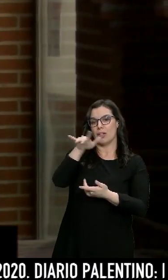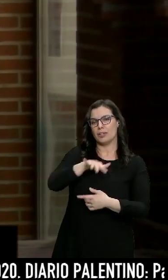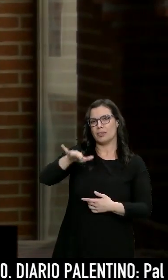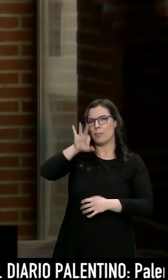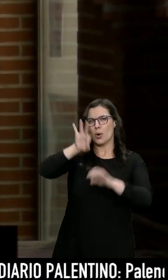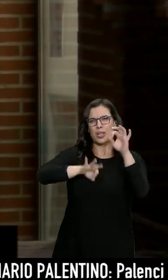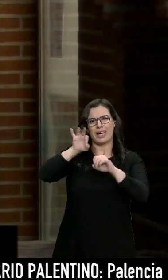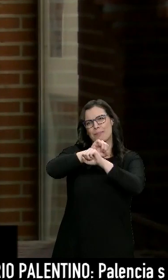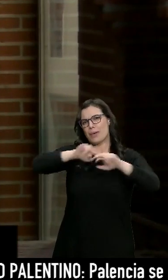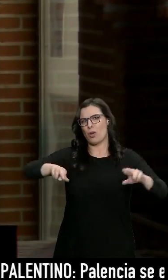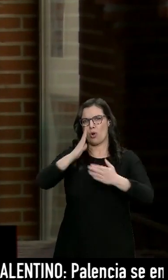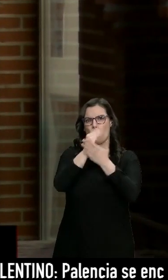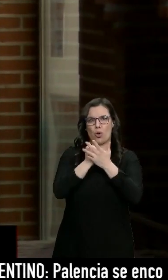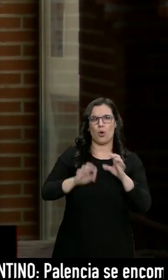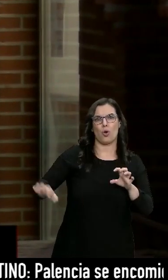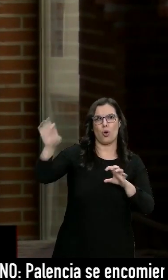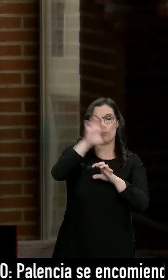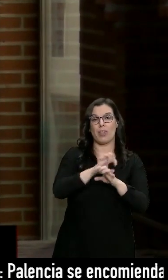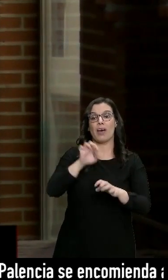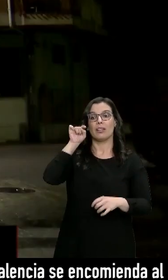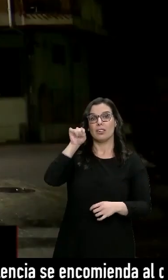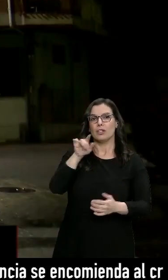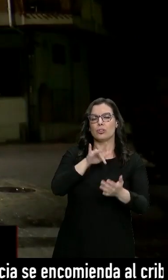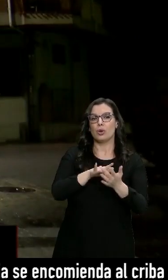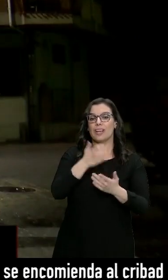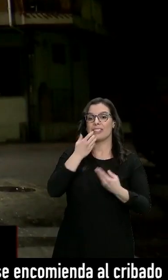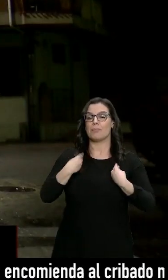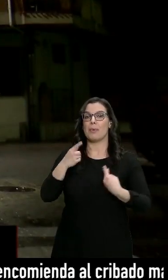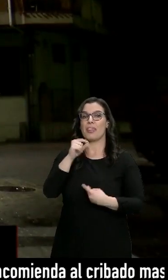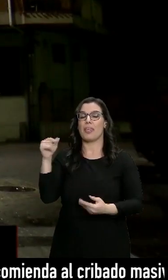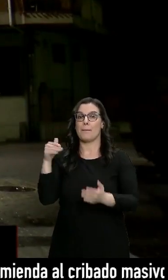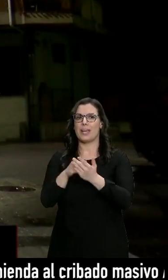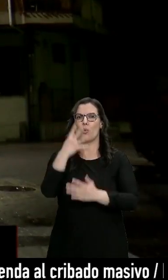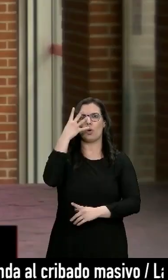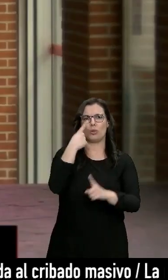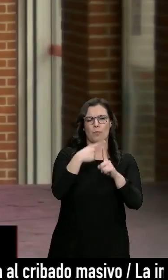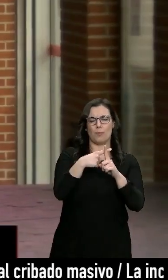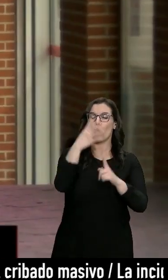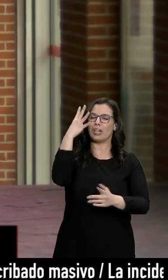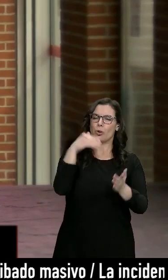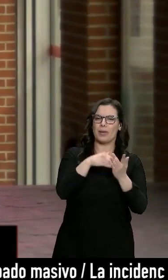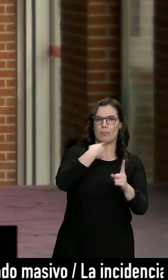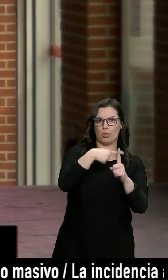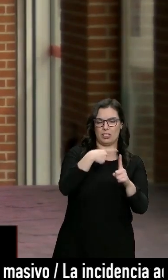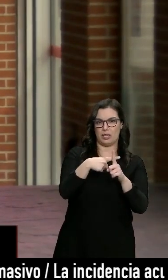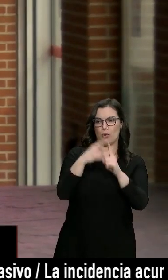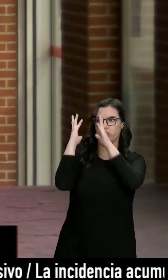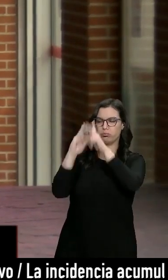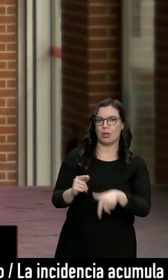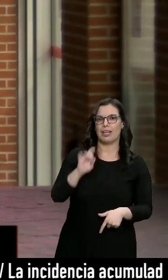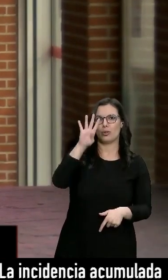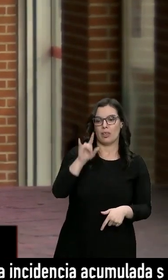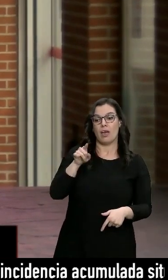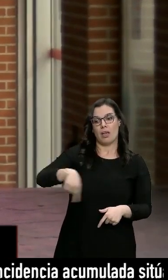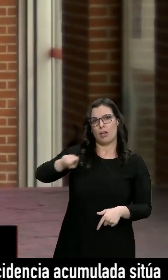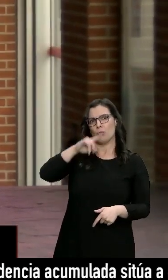comunidad. Supera los 4.000 positivos por 100.000 habitantes a 14 días. Hay preocupación en el municipio